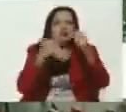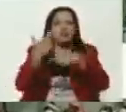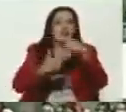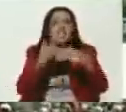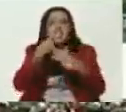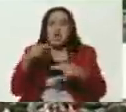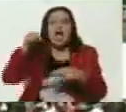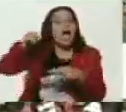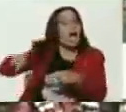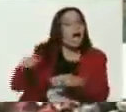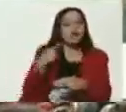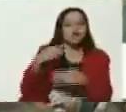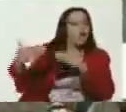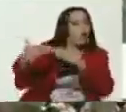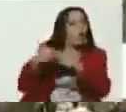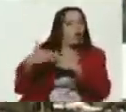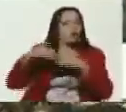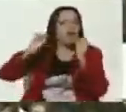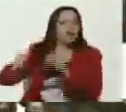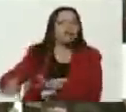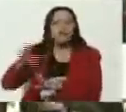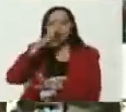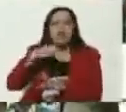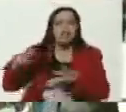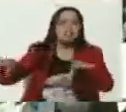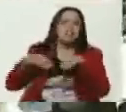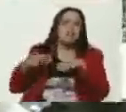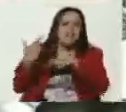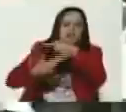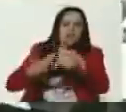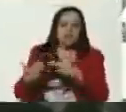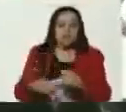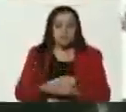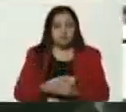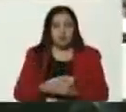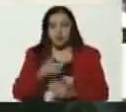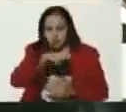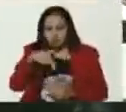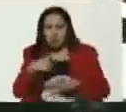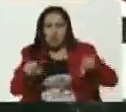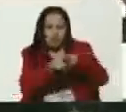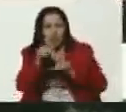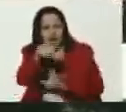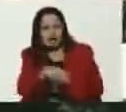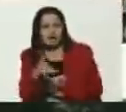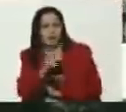fueran manifestaciones de rechazo a la revolución cubana. Nosotros vivimos eso aquí.